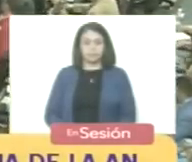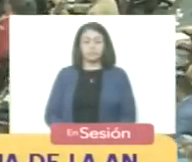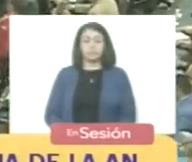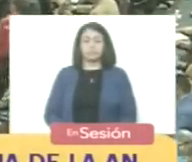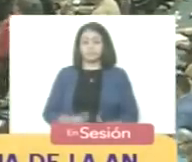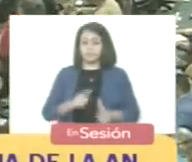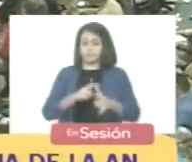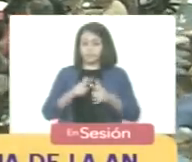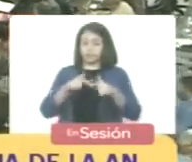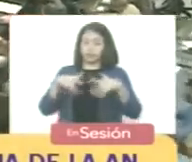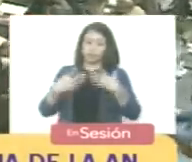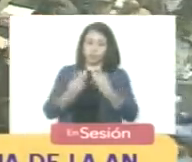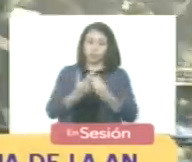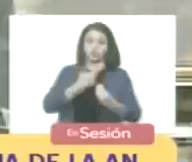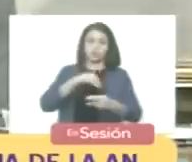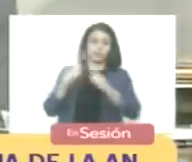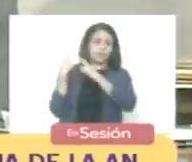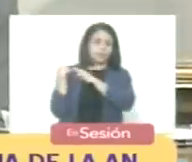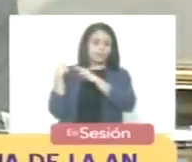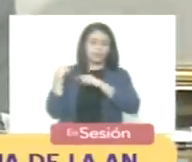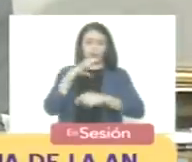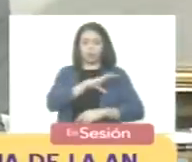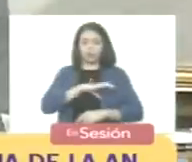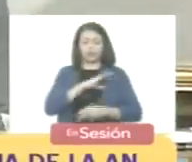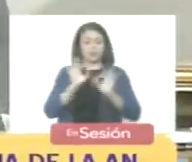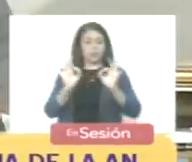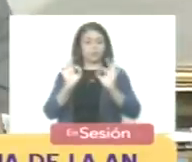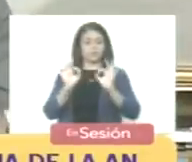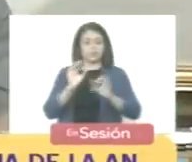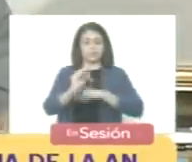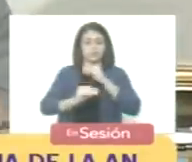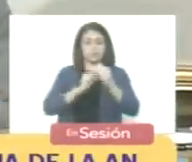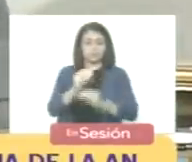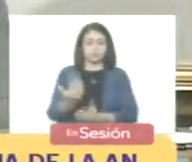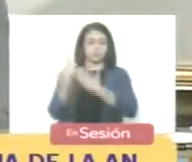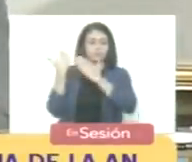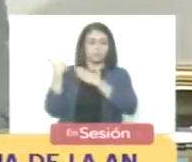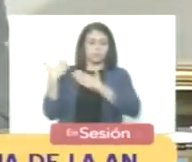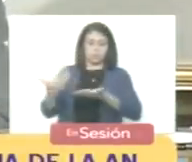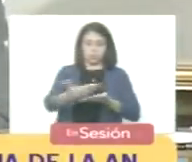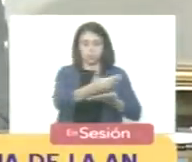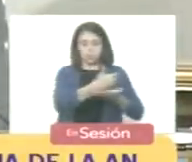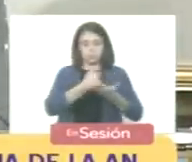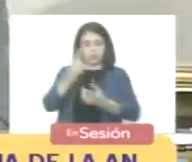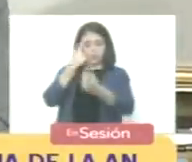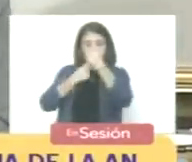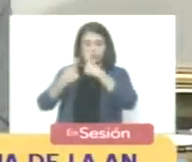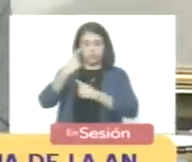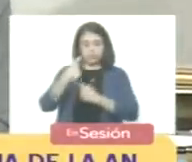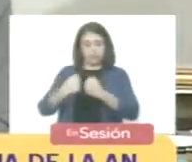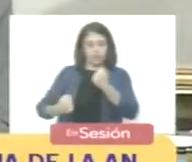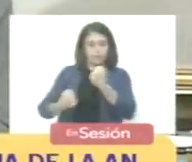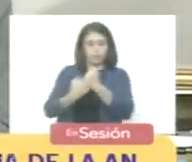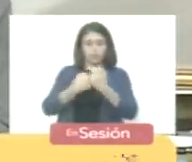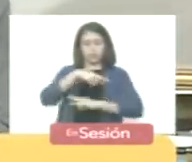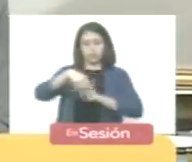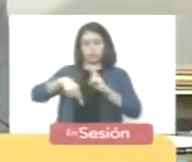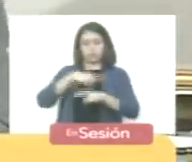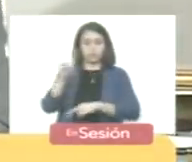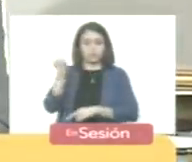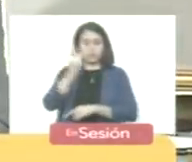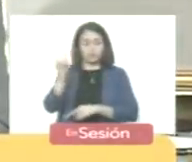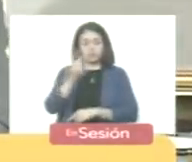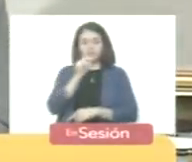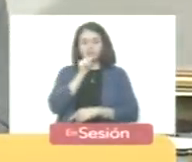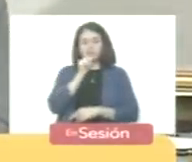Asimismo, se encuentran con nosotros representantes de la Comisión Especial que se está encargando de recopilar las enseñanzas y aportes a la Revolución Venezolana por